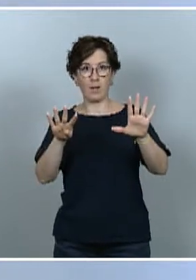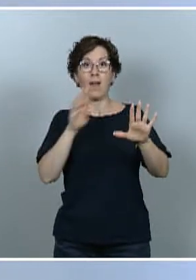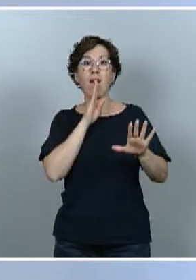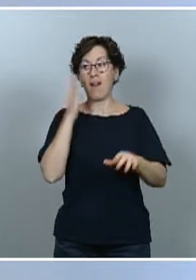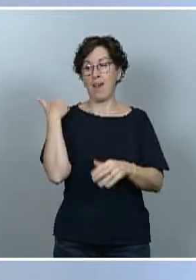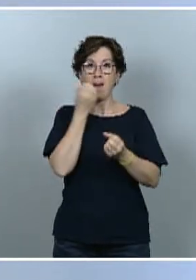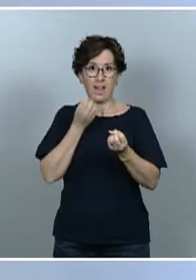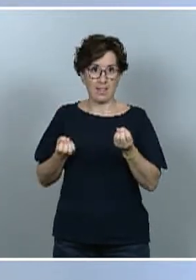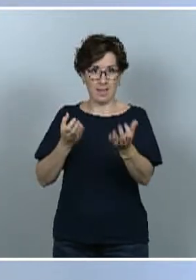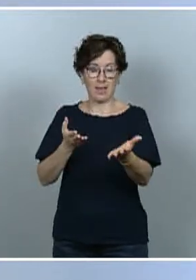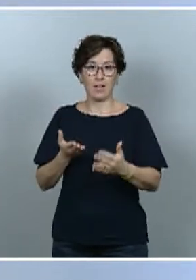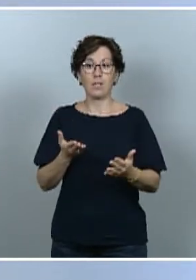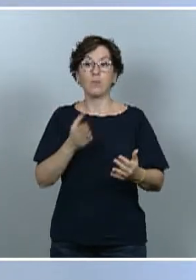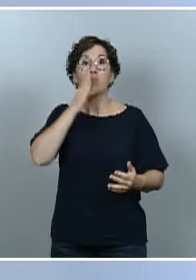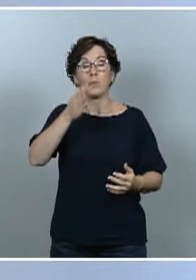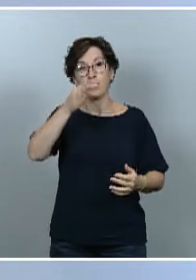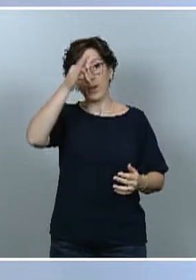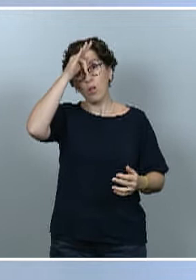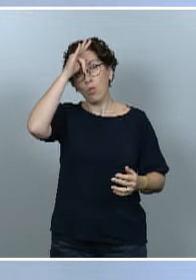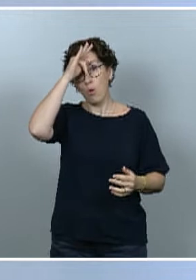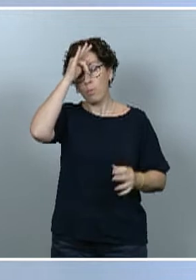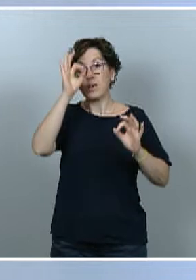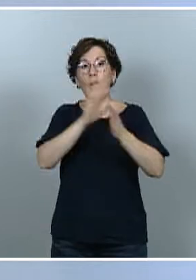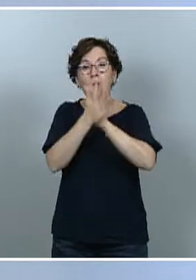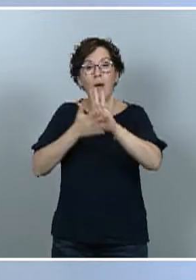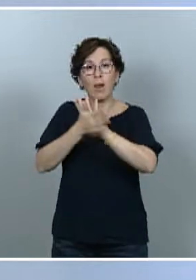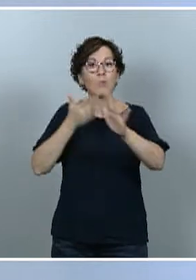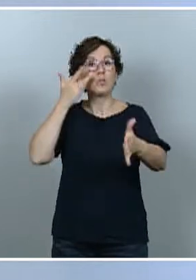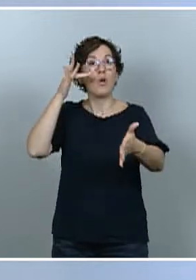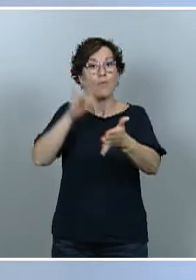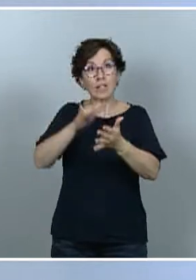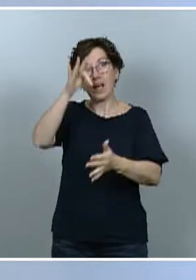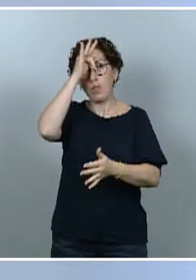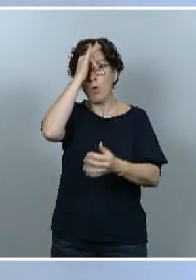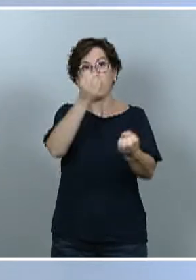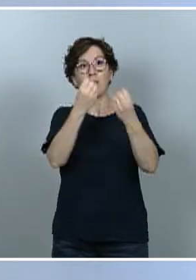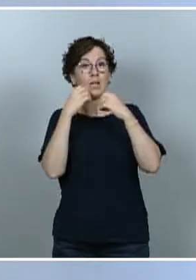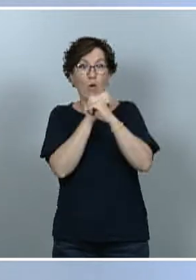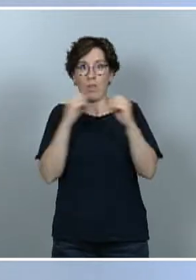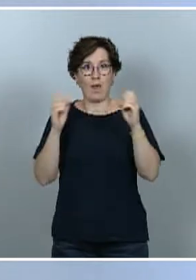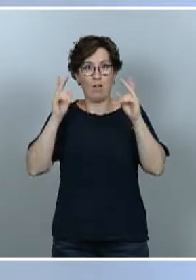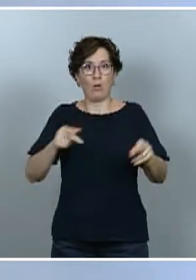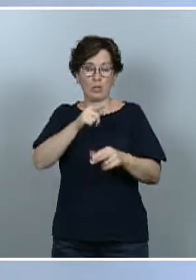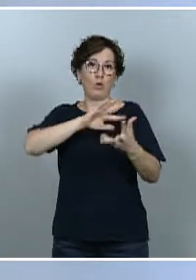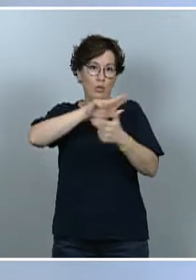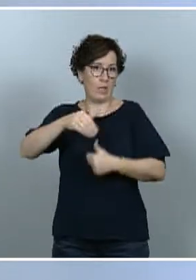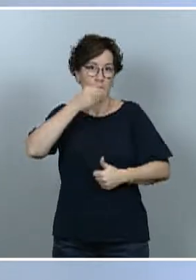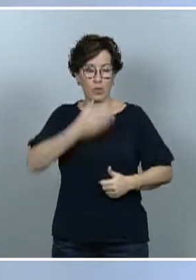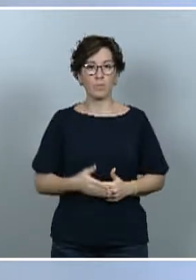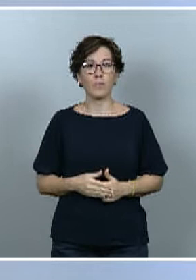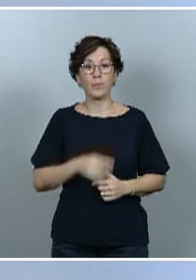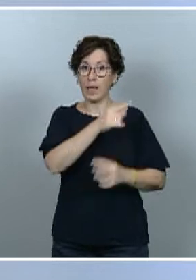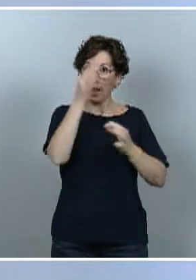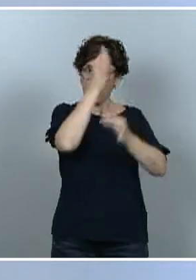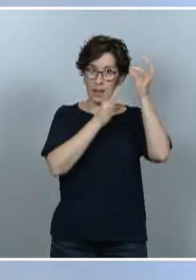hecho de que el domingo, por fecha de defunción de domingo, no se nos notificó ningún fallecido, lo cual es una magnífica noticia. Bien, estos datos, junto con los que hemos ido dando